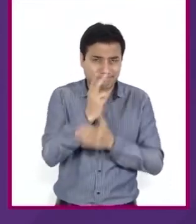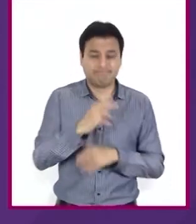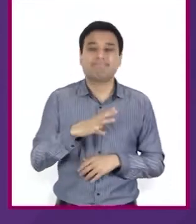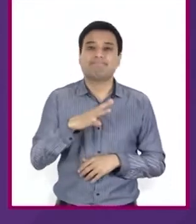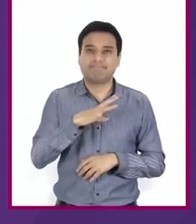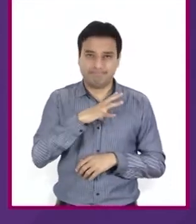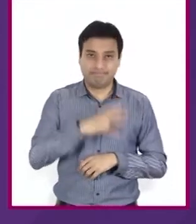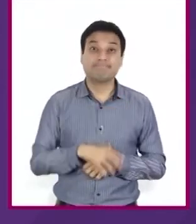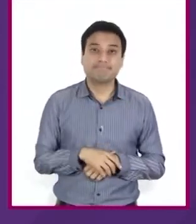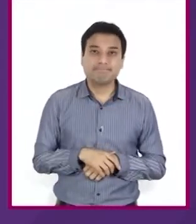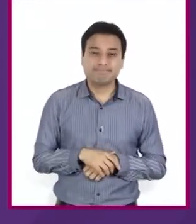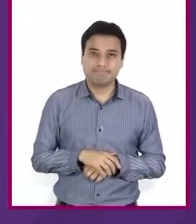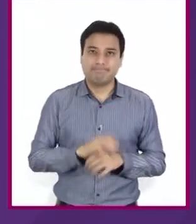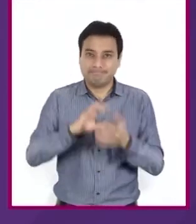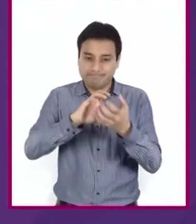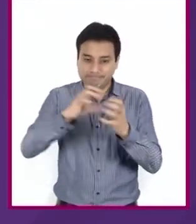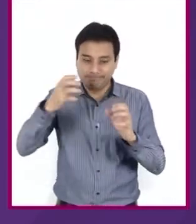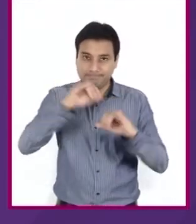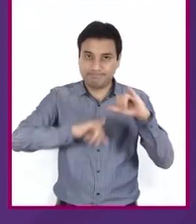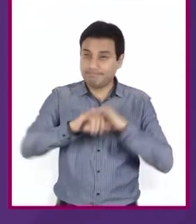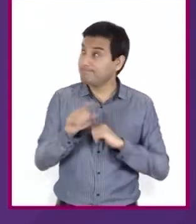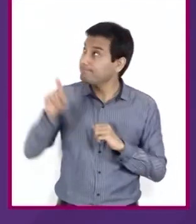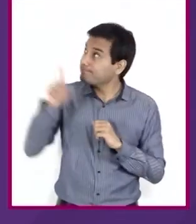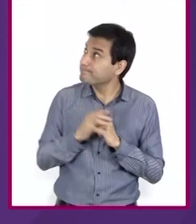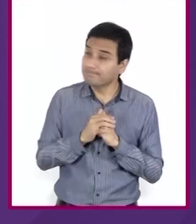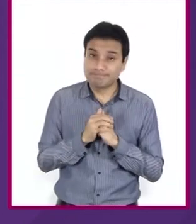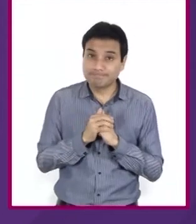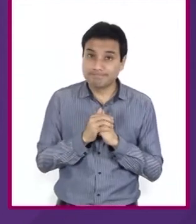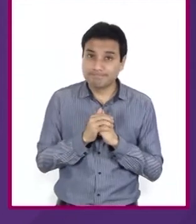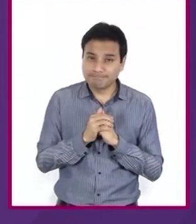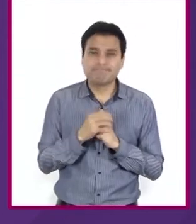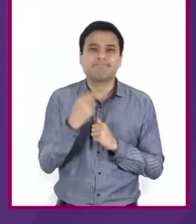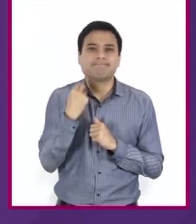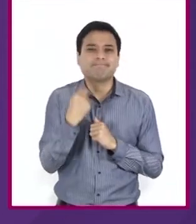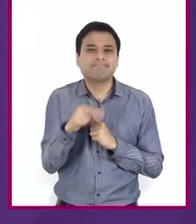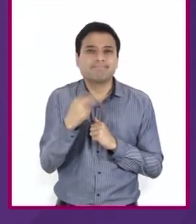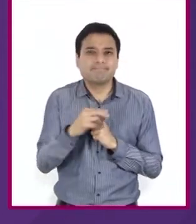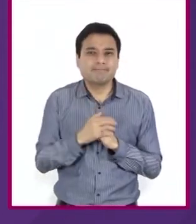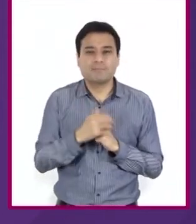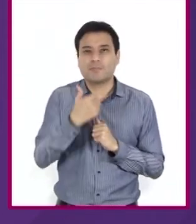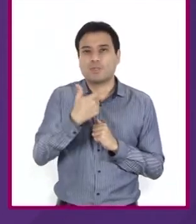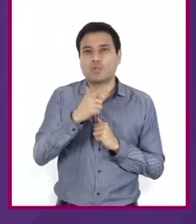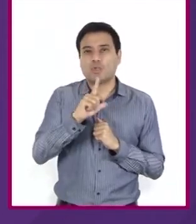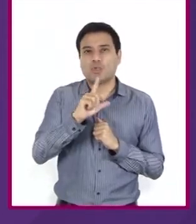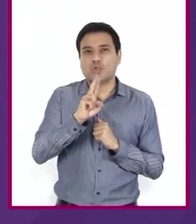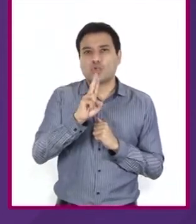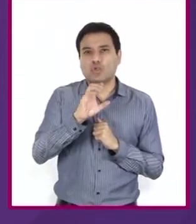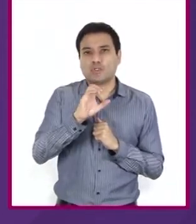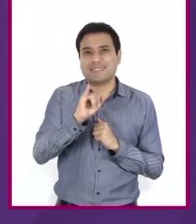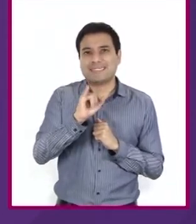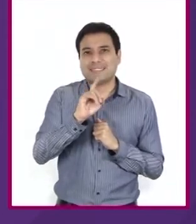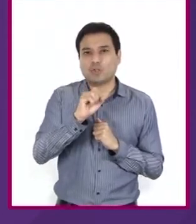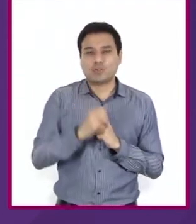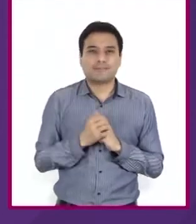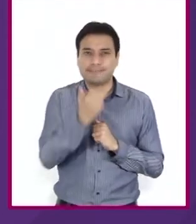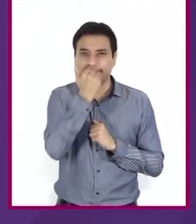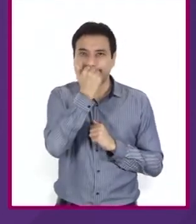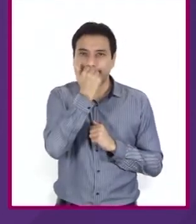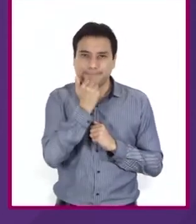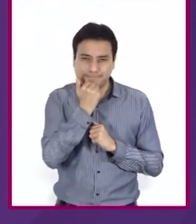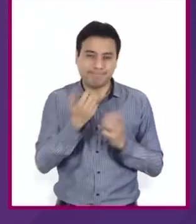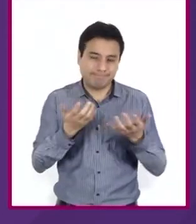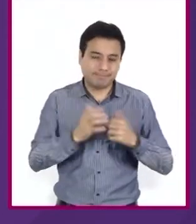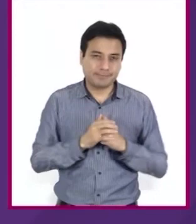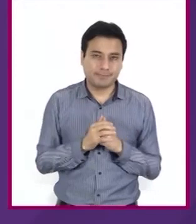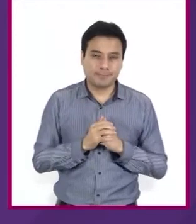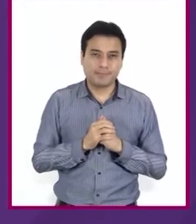por compuestos químicos como los carbohidratos, también conocidos como glúcidos, azúcares o hidratos de carbono,